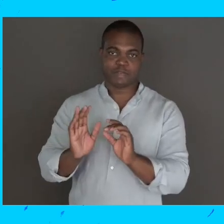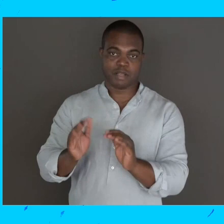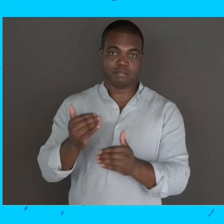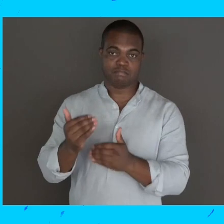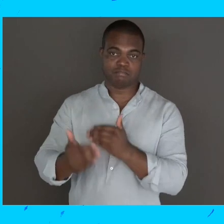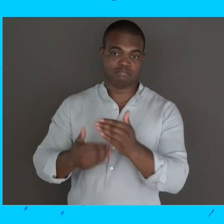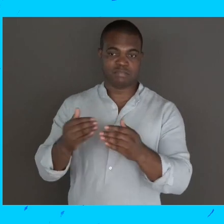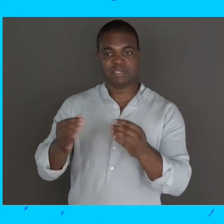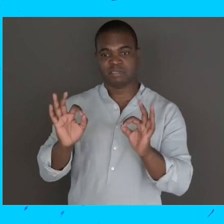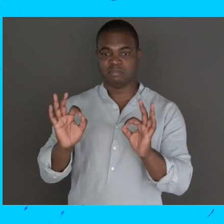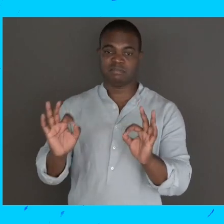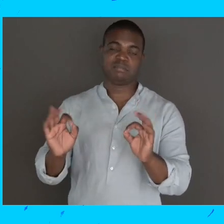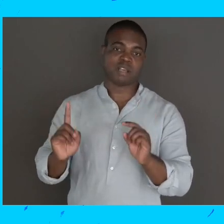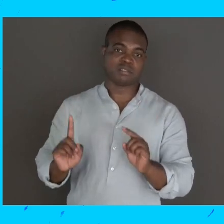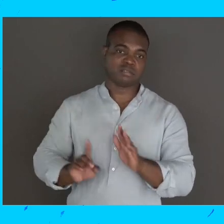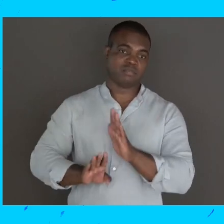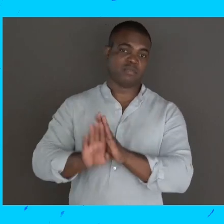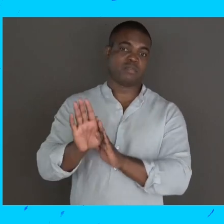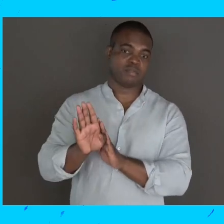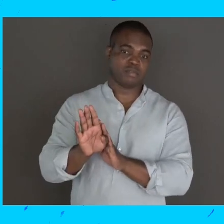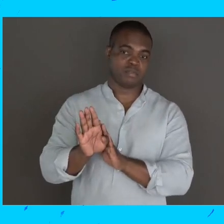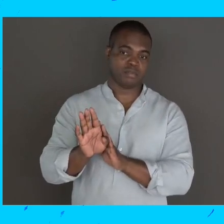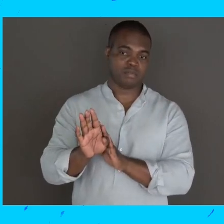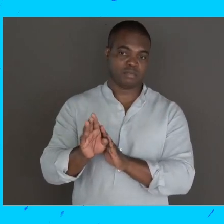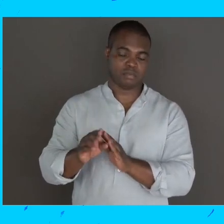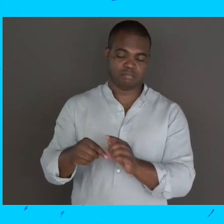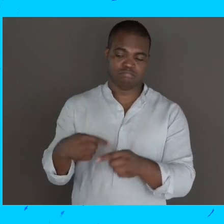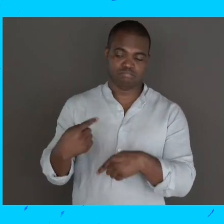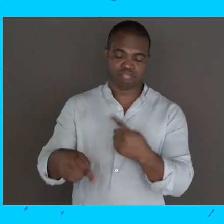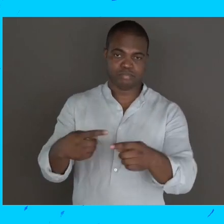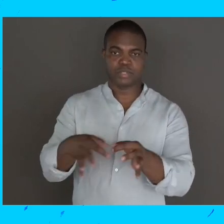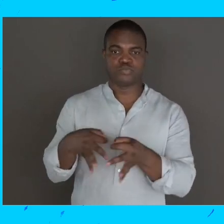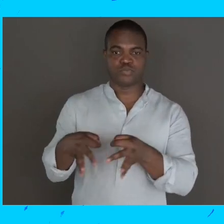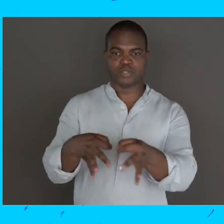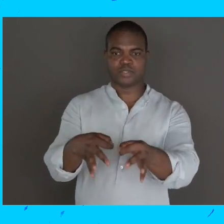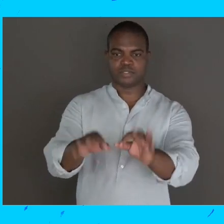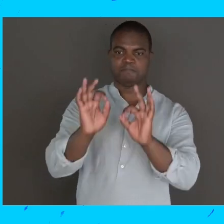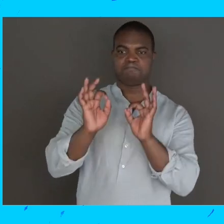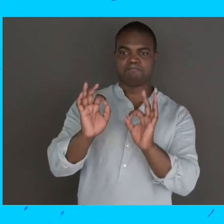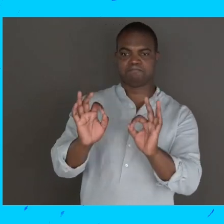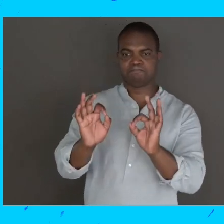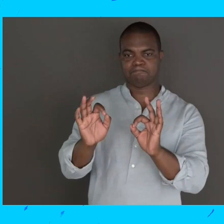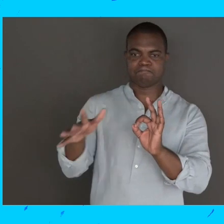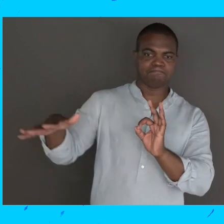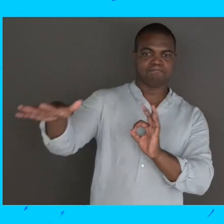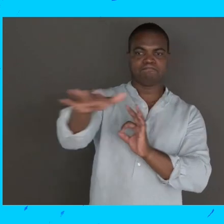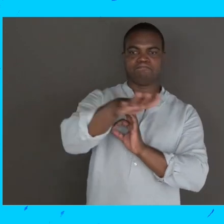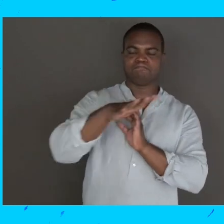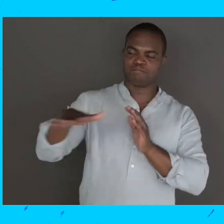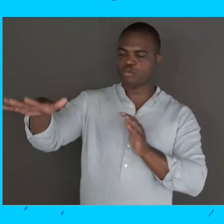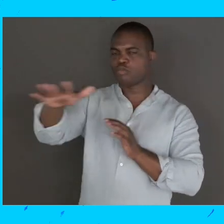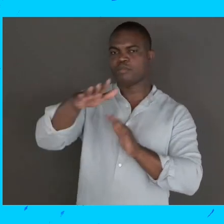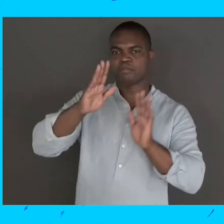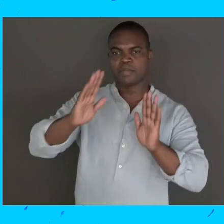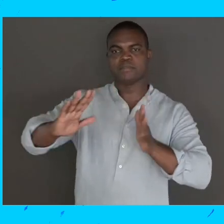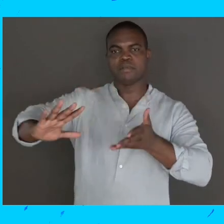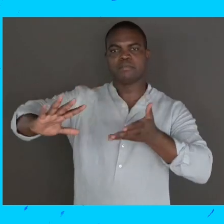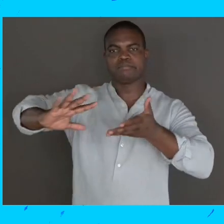la África que queremos. Gracias. En 2013, Sudáfrica aprobó